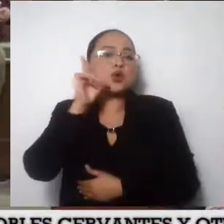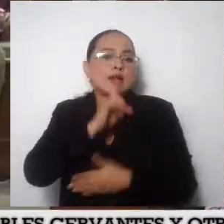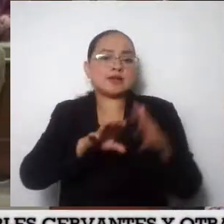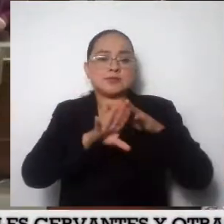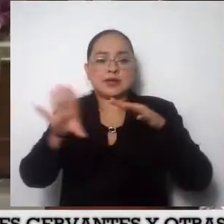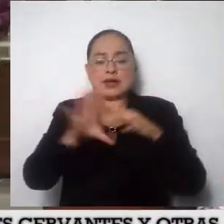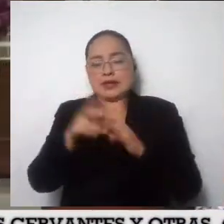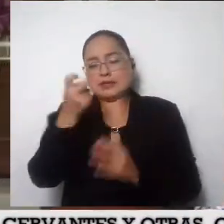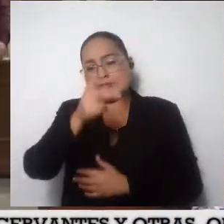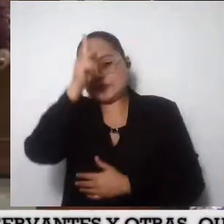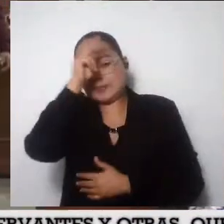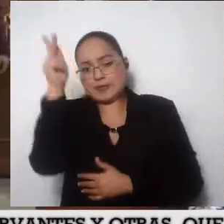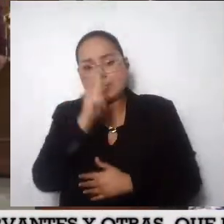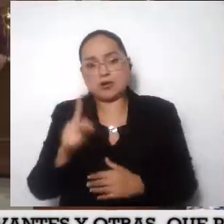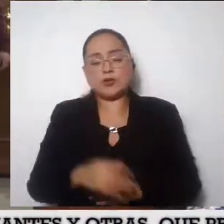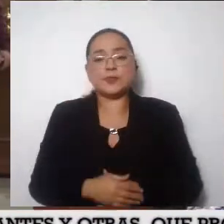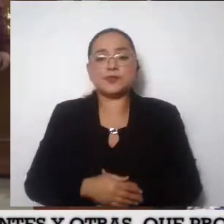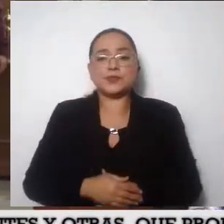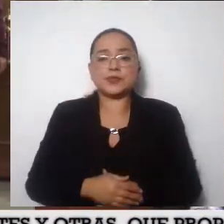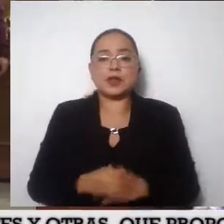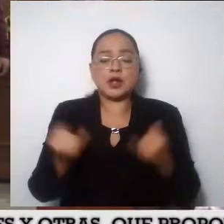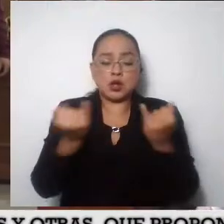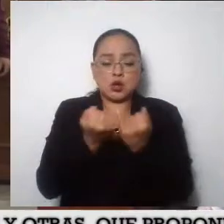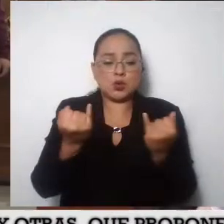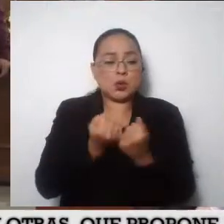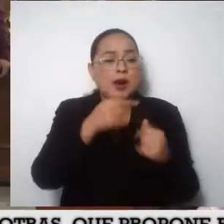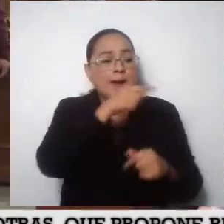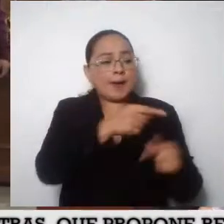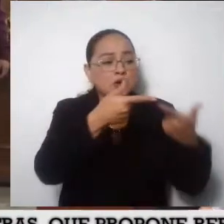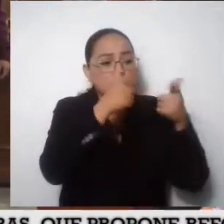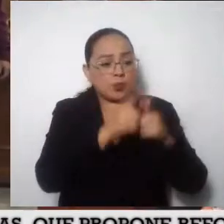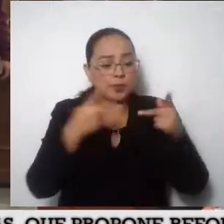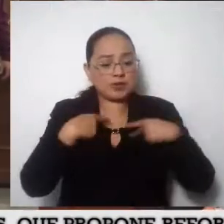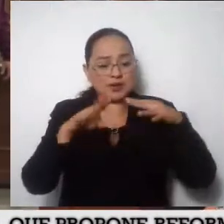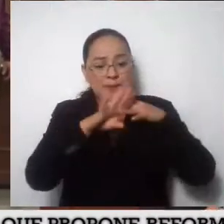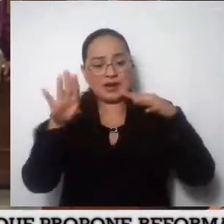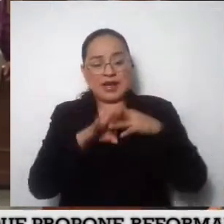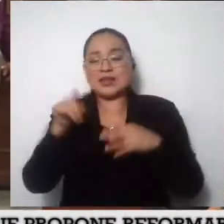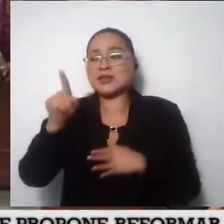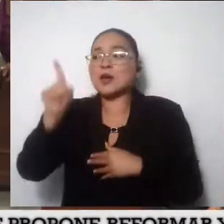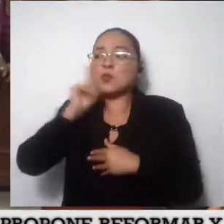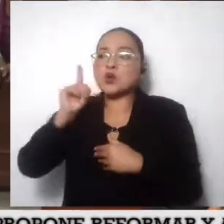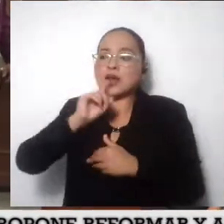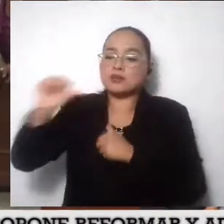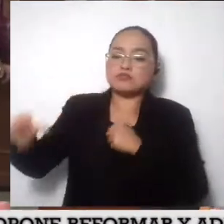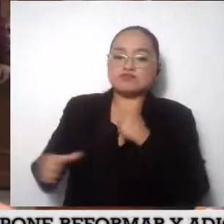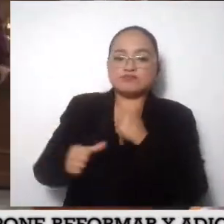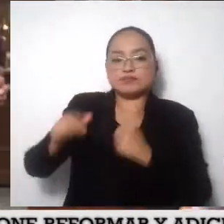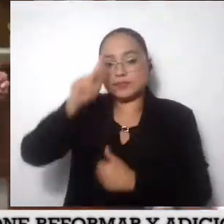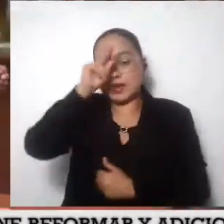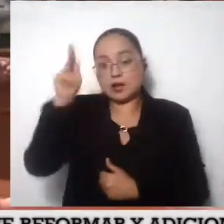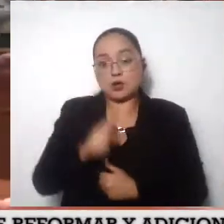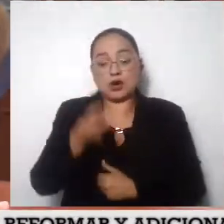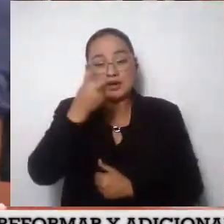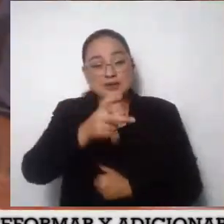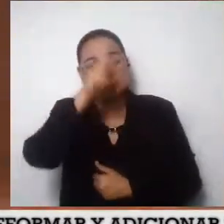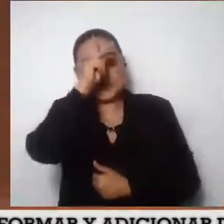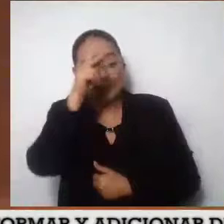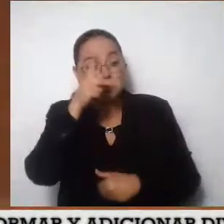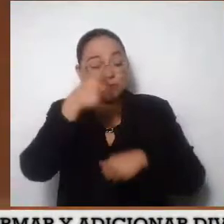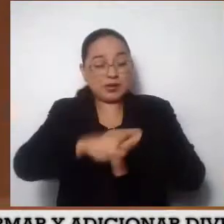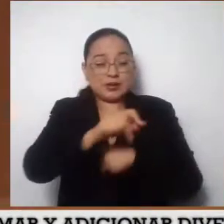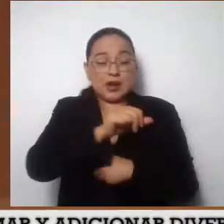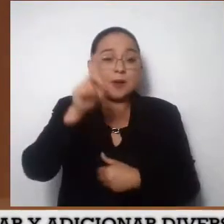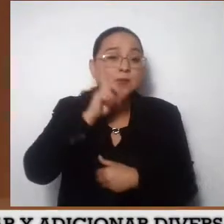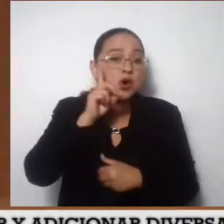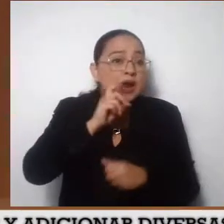dentro del grupo de migrantes al que pertenecen, y esto implica riesgos particulares para las mujeres a la hora de realizar